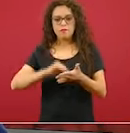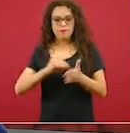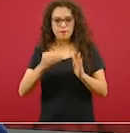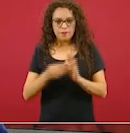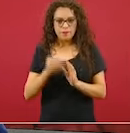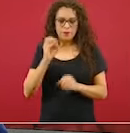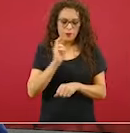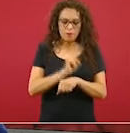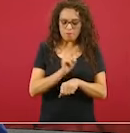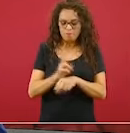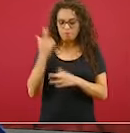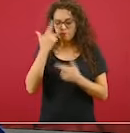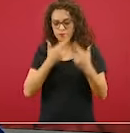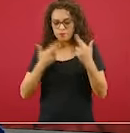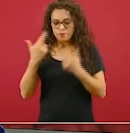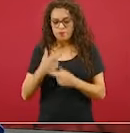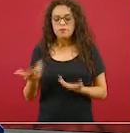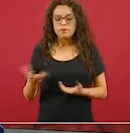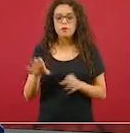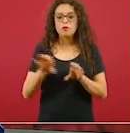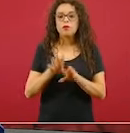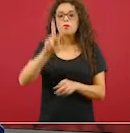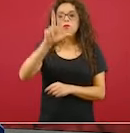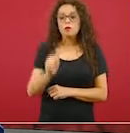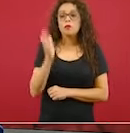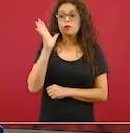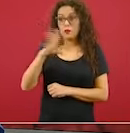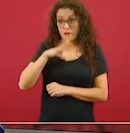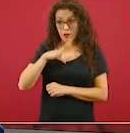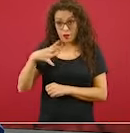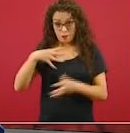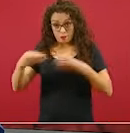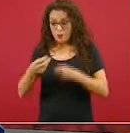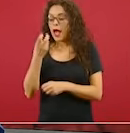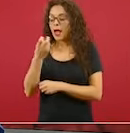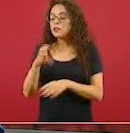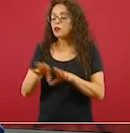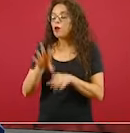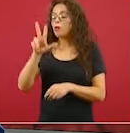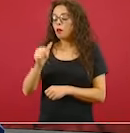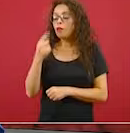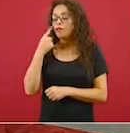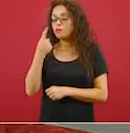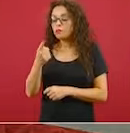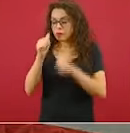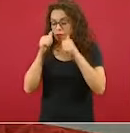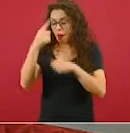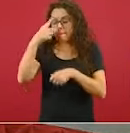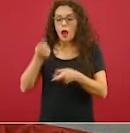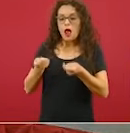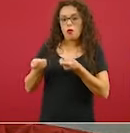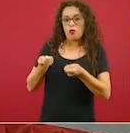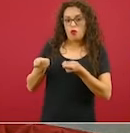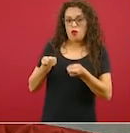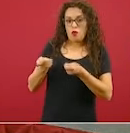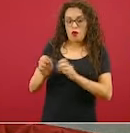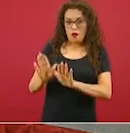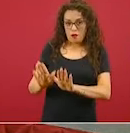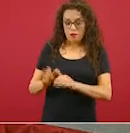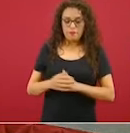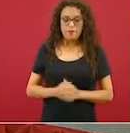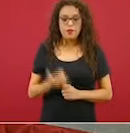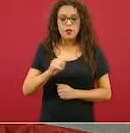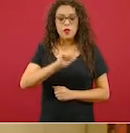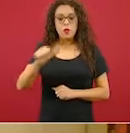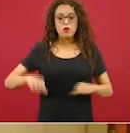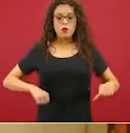seguimiento a los brotes y casos ya ocurridos que permitan en su momento su control, pero también todas aquellas